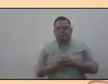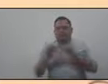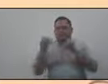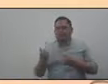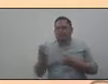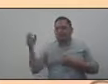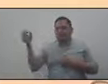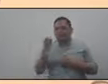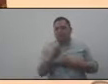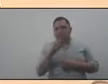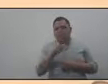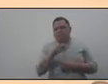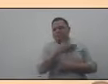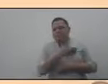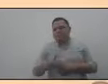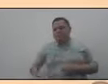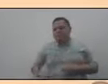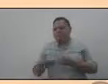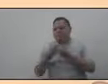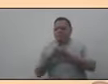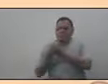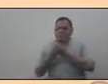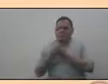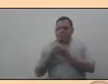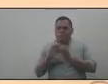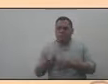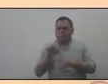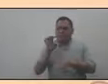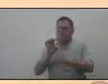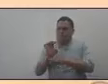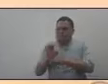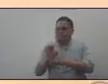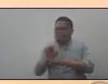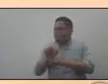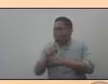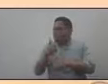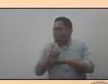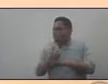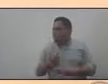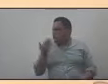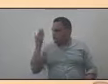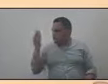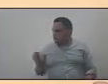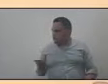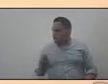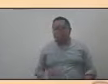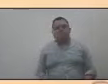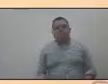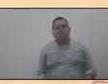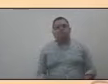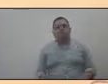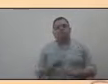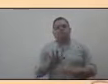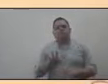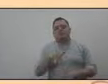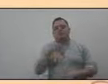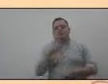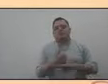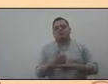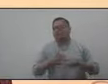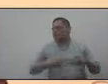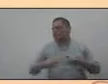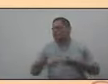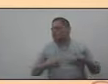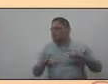precisamente acá el presidente del Consejo Directivo de la entidad, que es nuestro director departamental